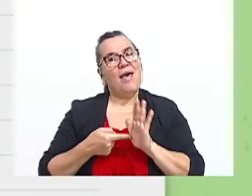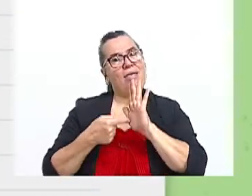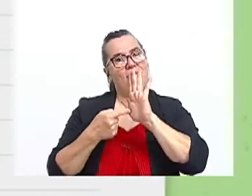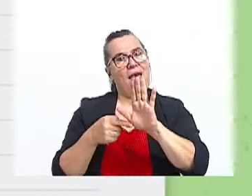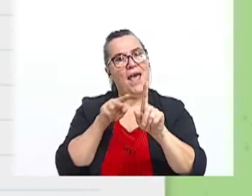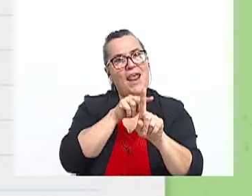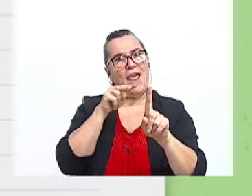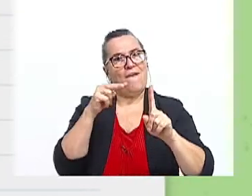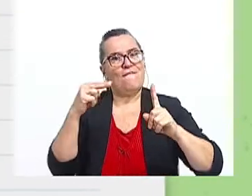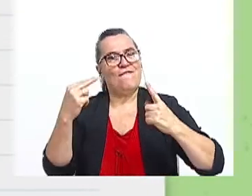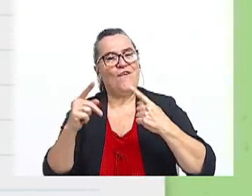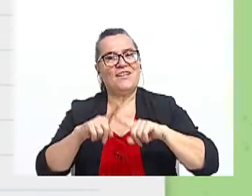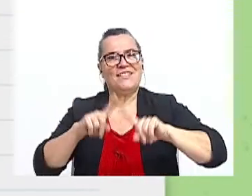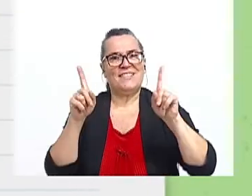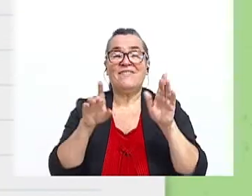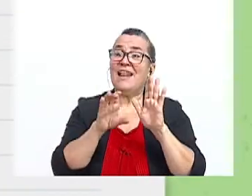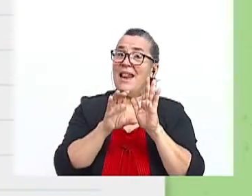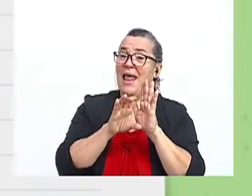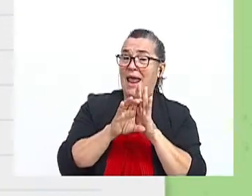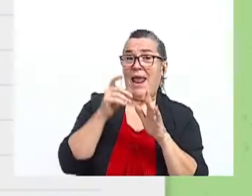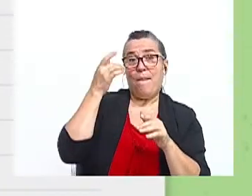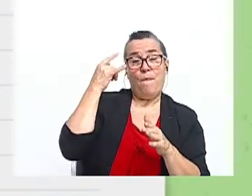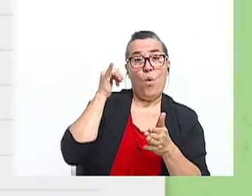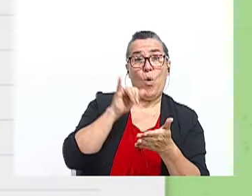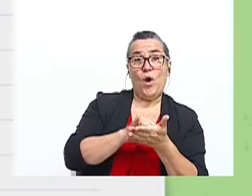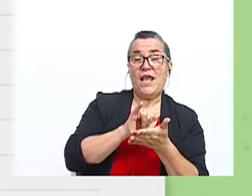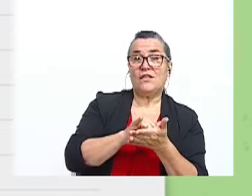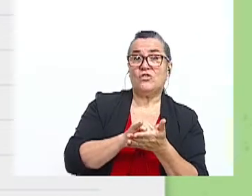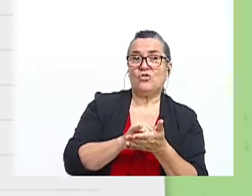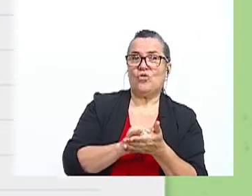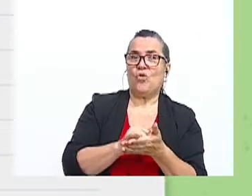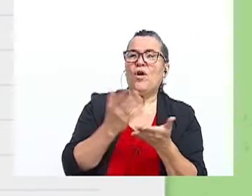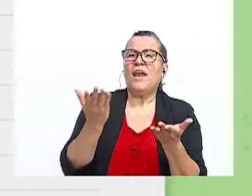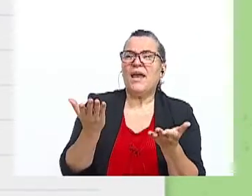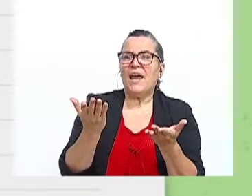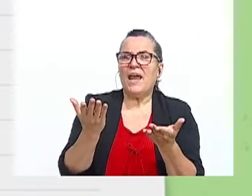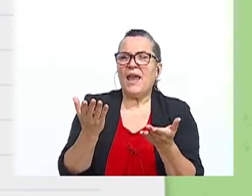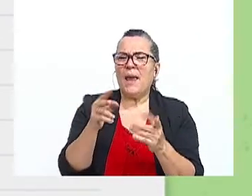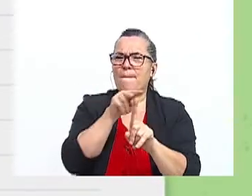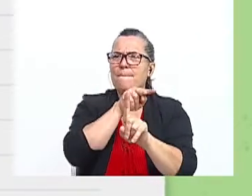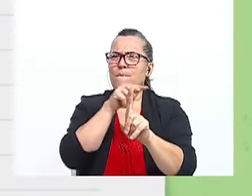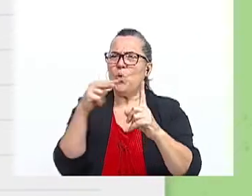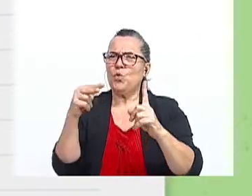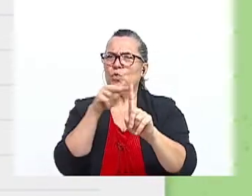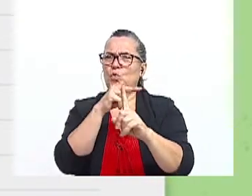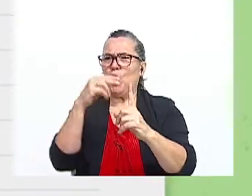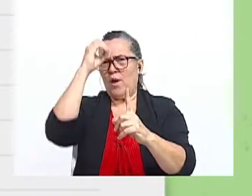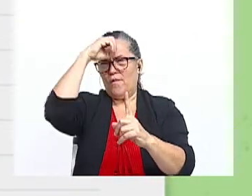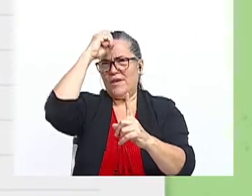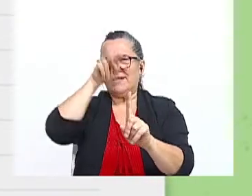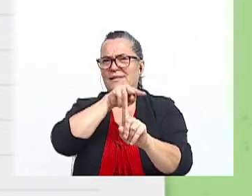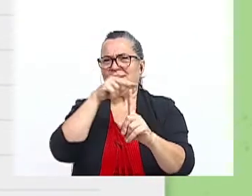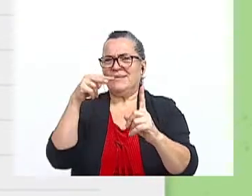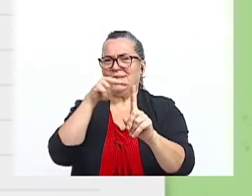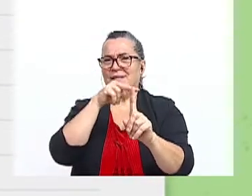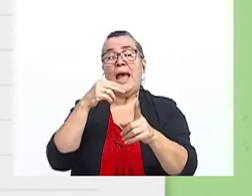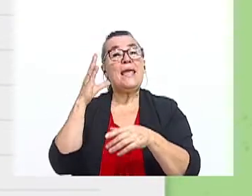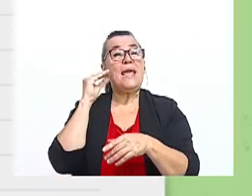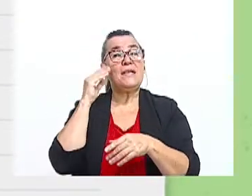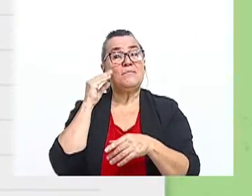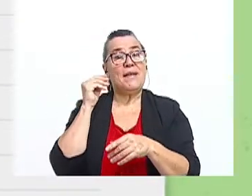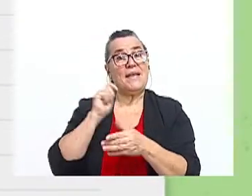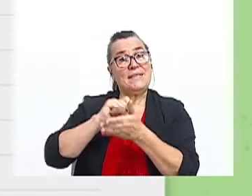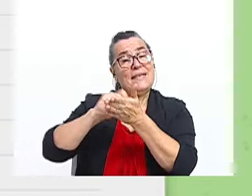enfoques diferentes. Por eso se va a exponer el punto de vista y las experiencias que